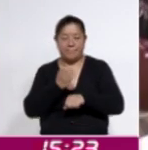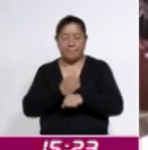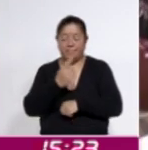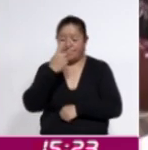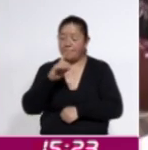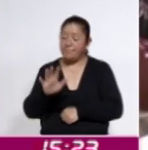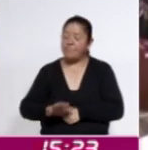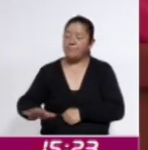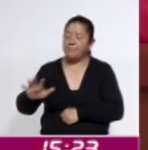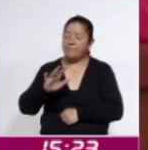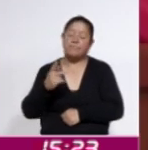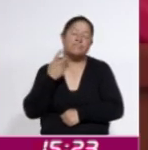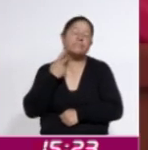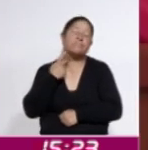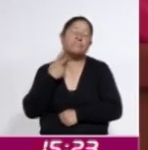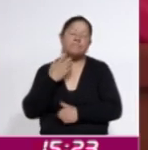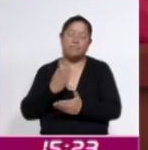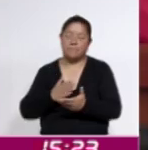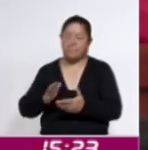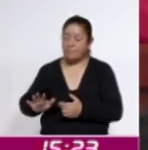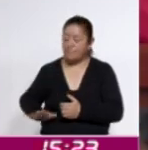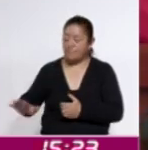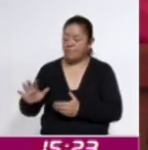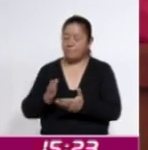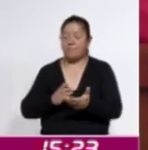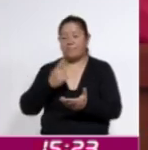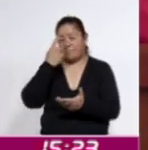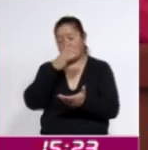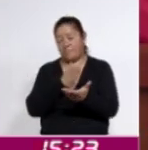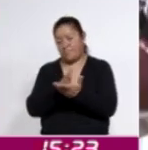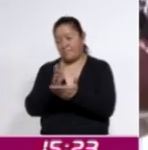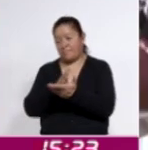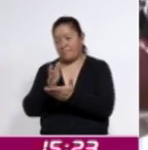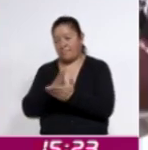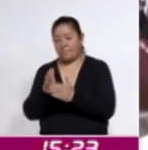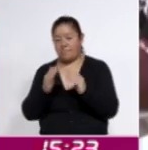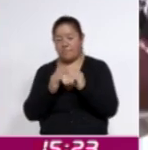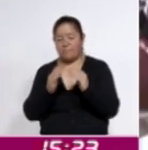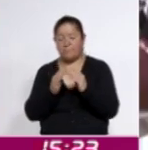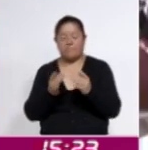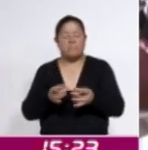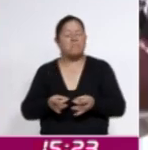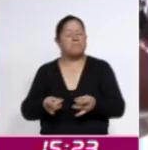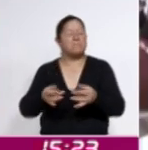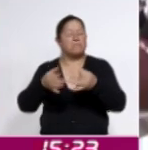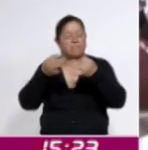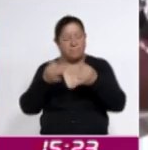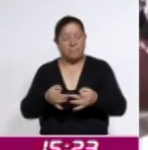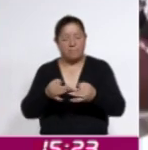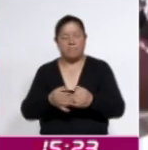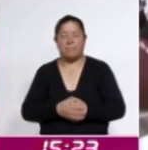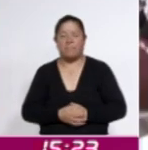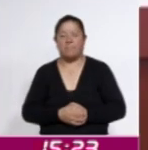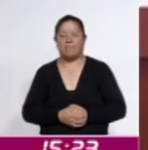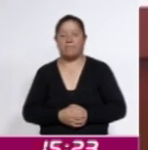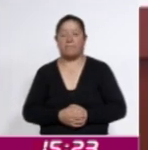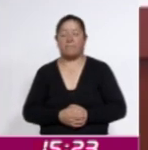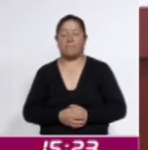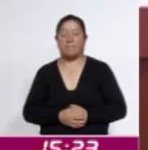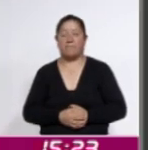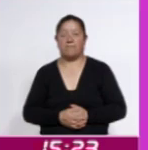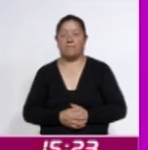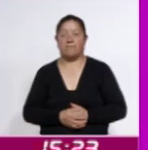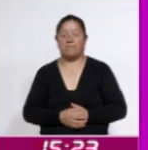públicas que promuevan el acceso a una vivienda adecuada y digna para los trabajadores.